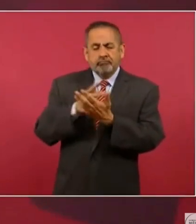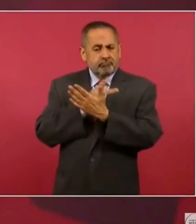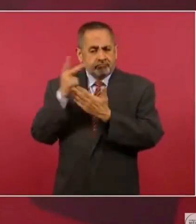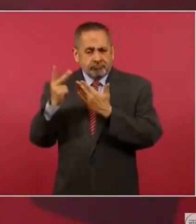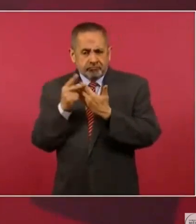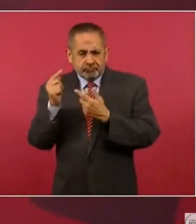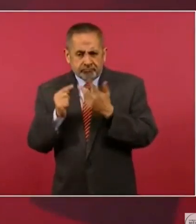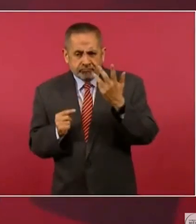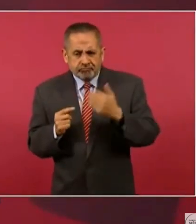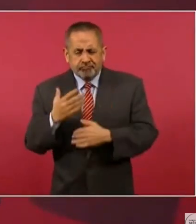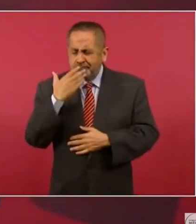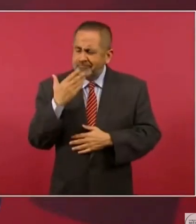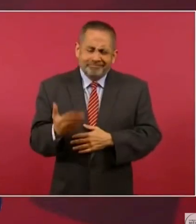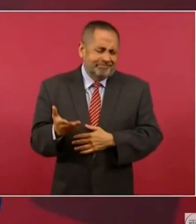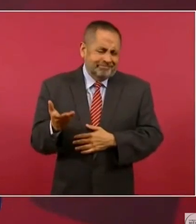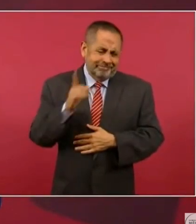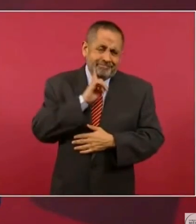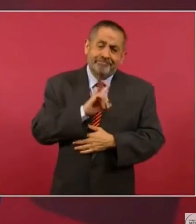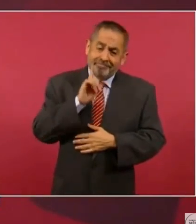Ya,